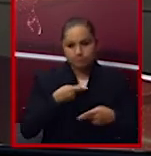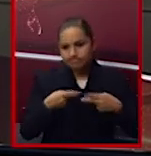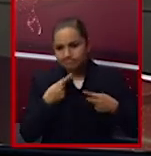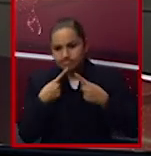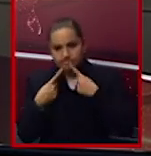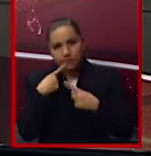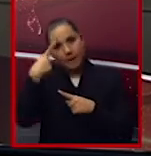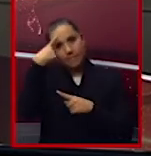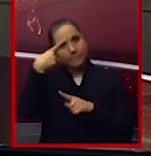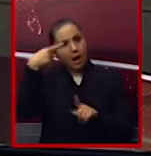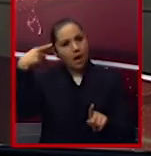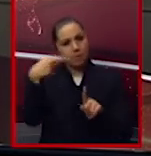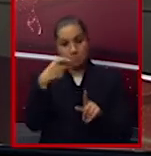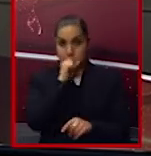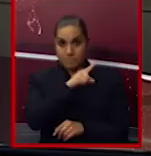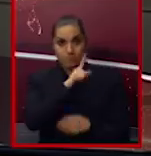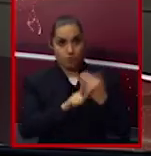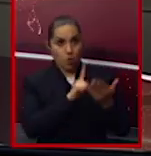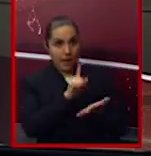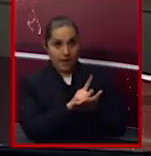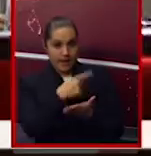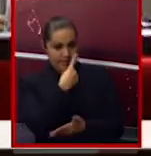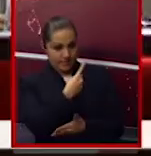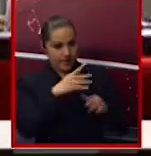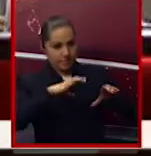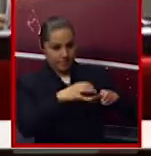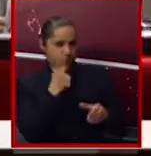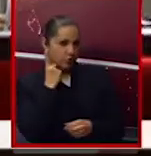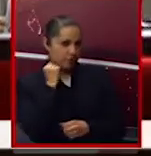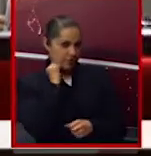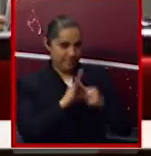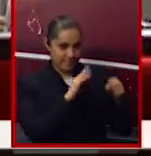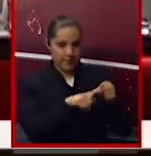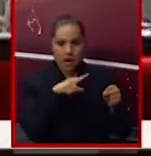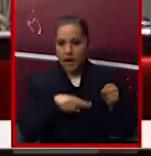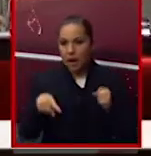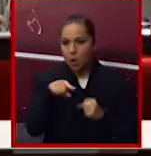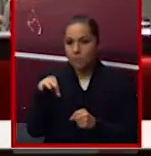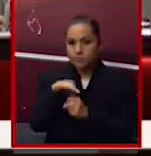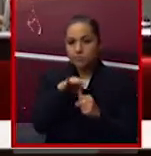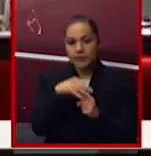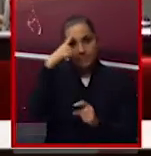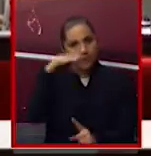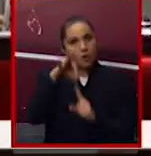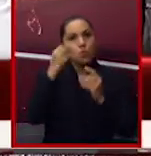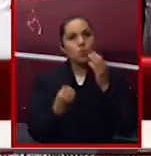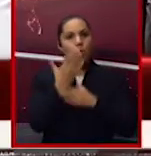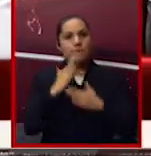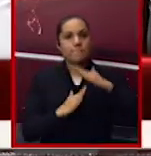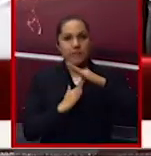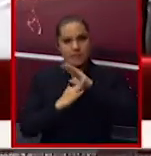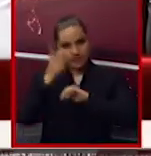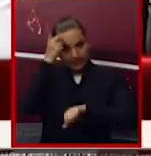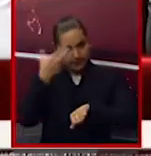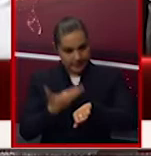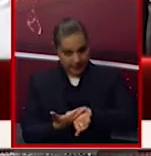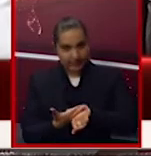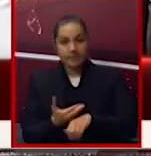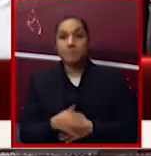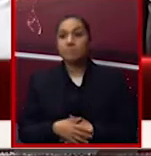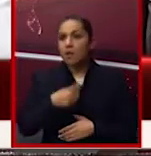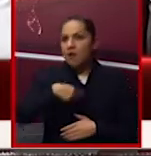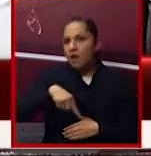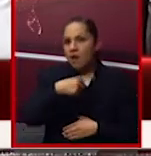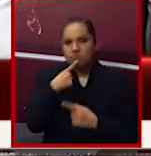objetivo, como lo marca la Ley Orgánica del Congreso General, votar para la designación y elección de los nuevos integrantes de la mesa directiva. Ante la falta